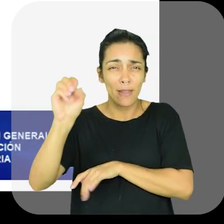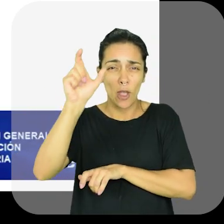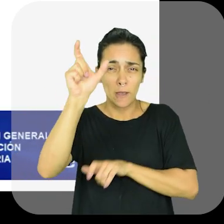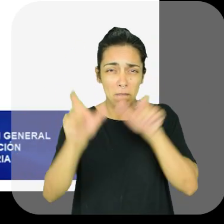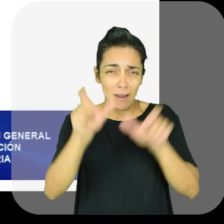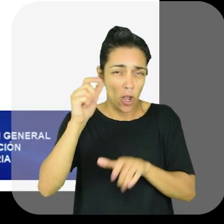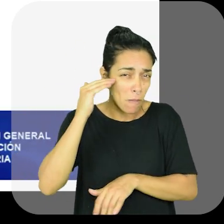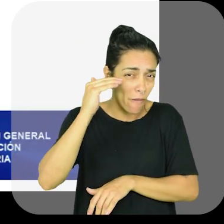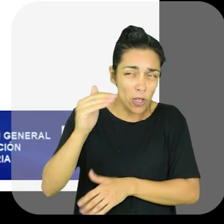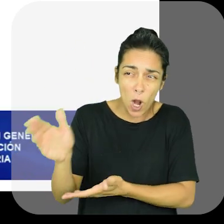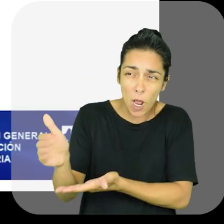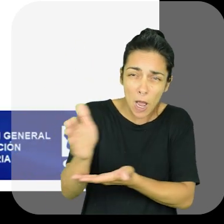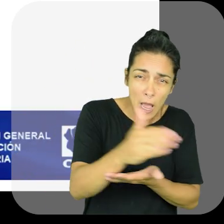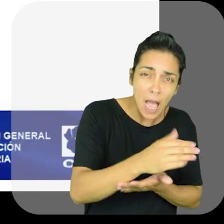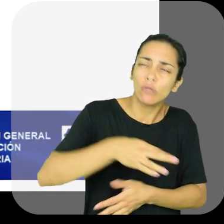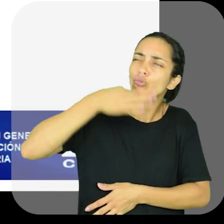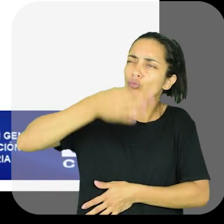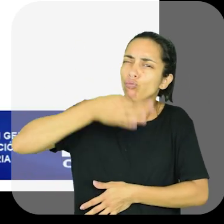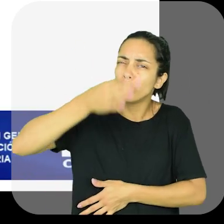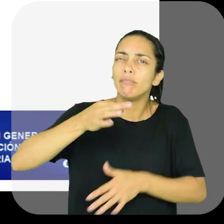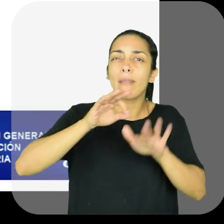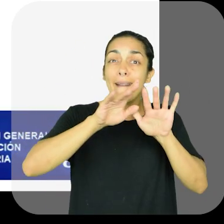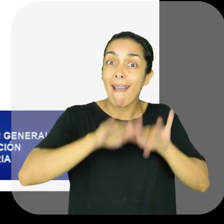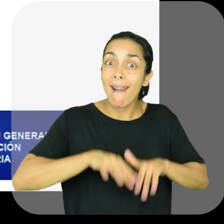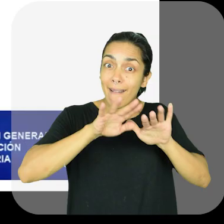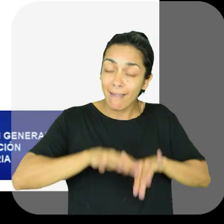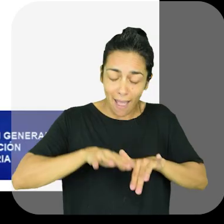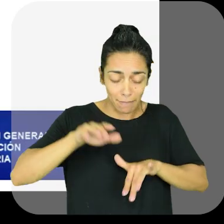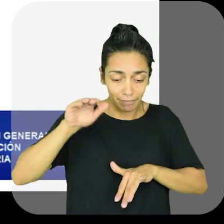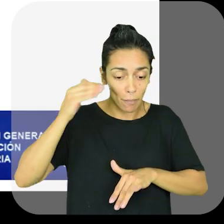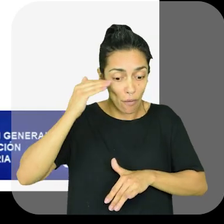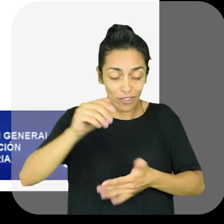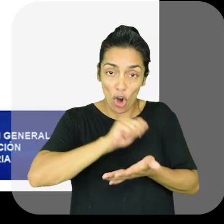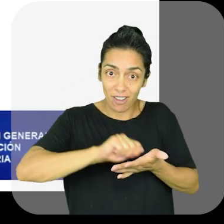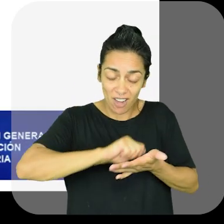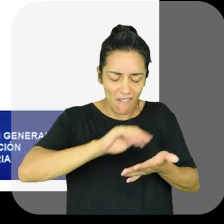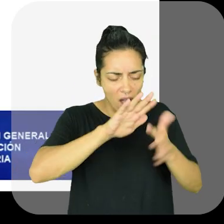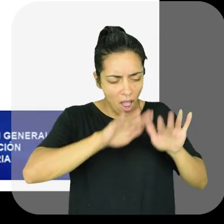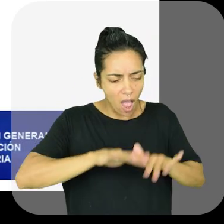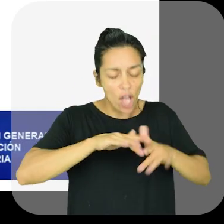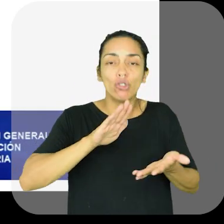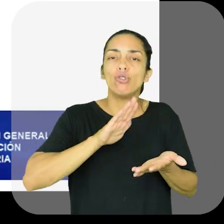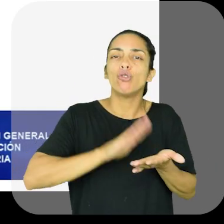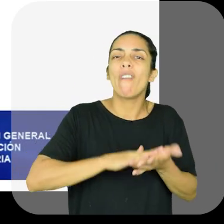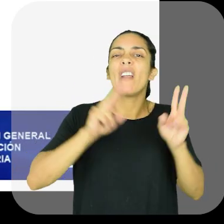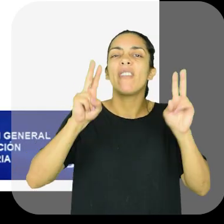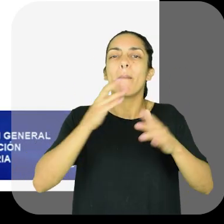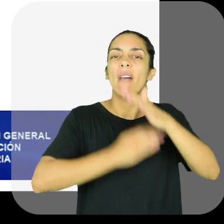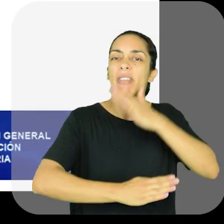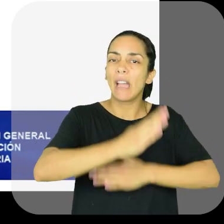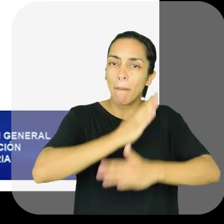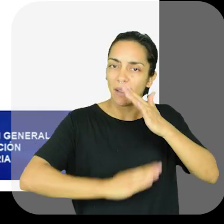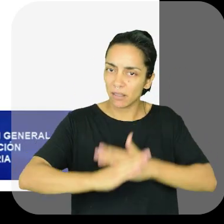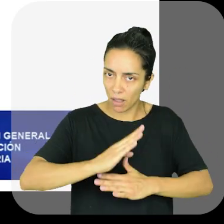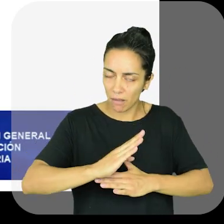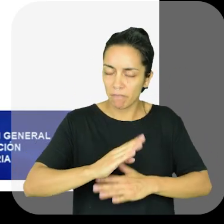En estos relatos, que son unas cartas que los maestros escriben a la discapacidad, los maestros